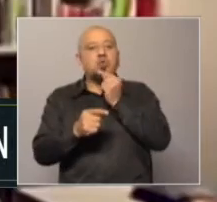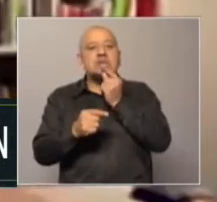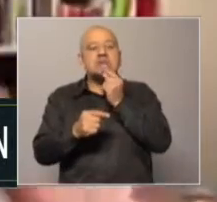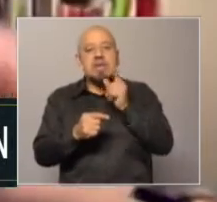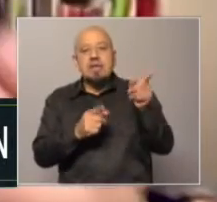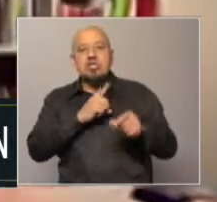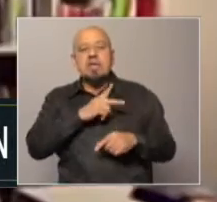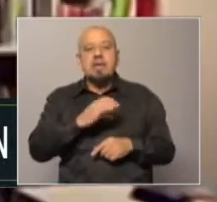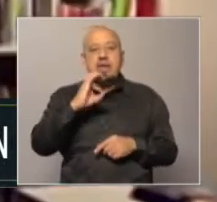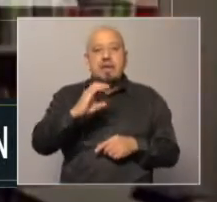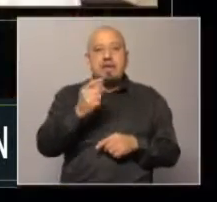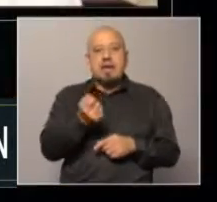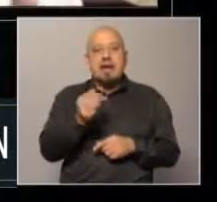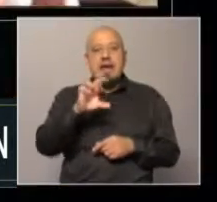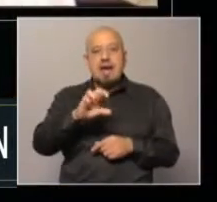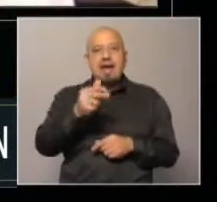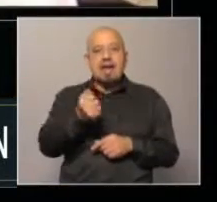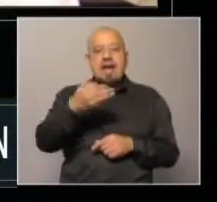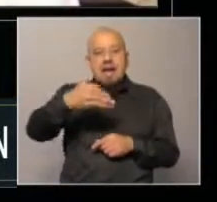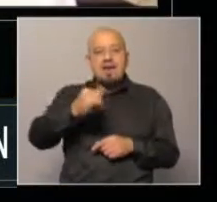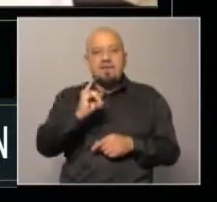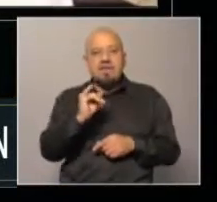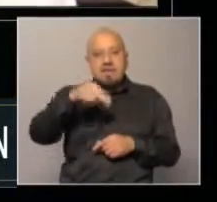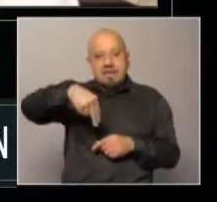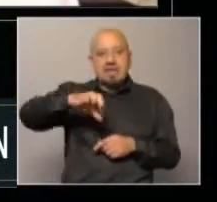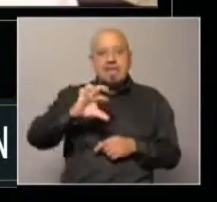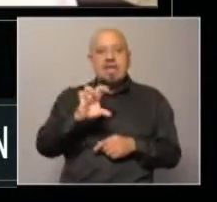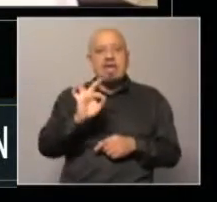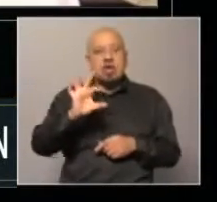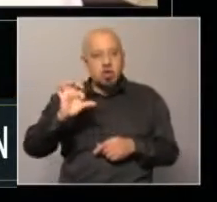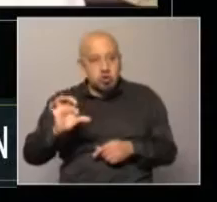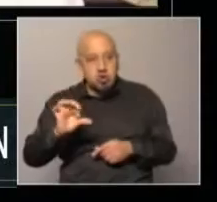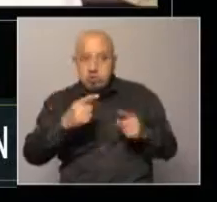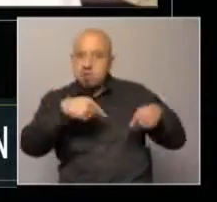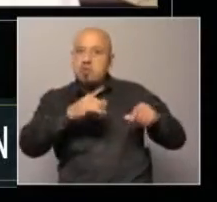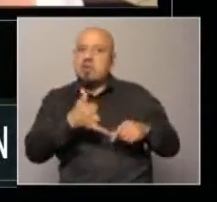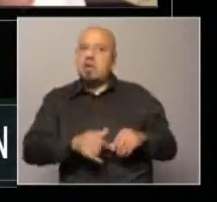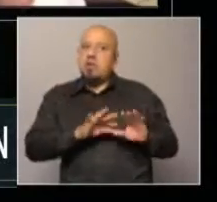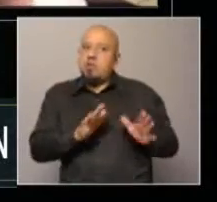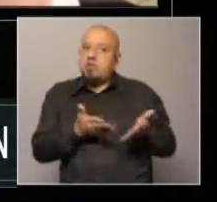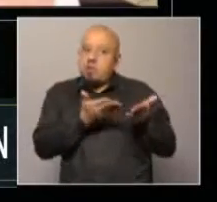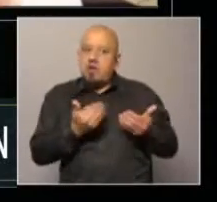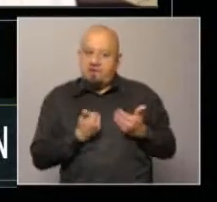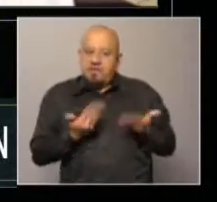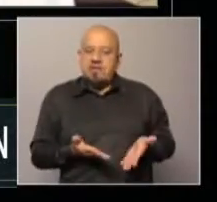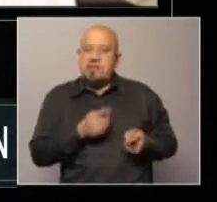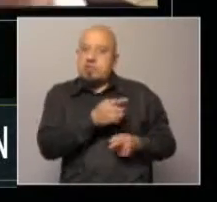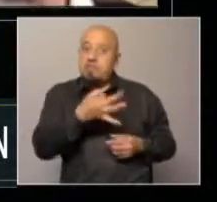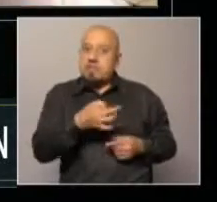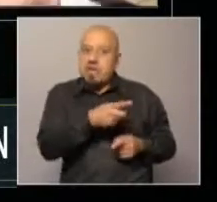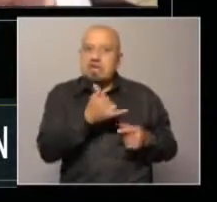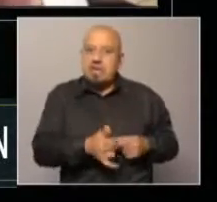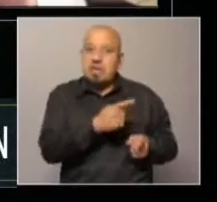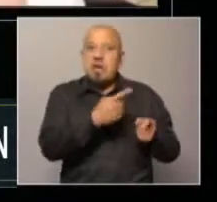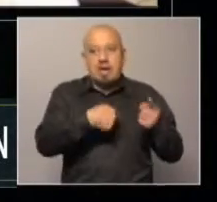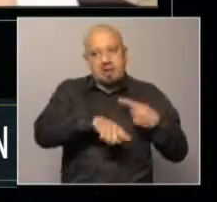Armadas son parte de eso, como las leyes de estado de excepción también. Por lo tanto, el debate constitucional